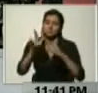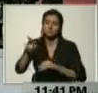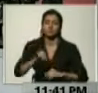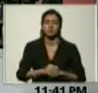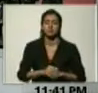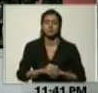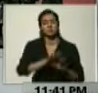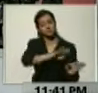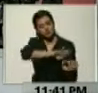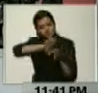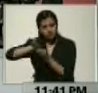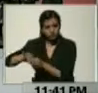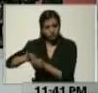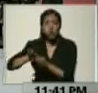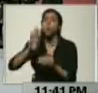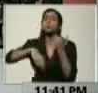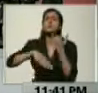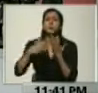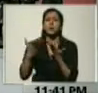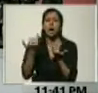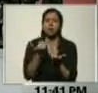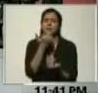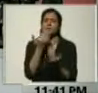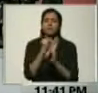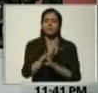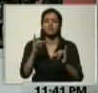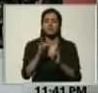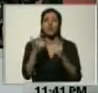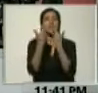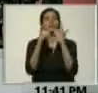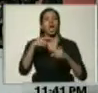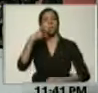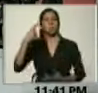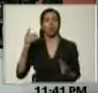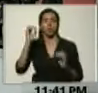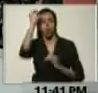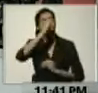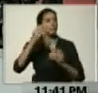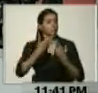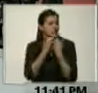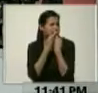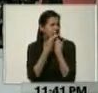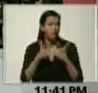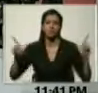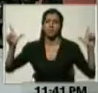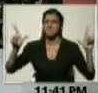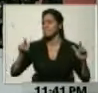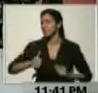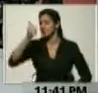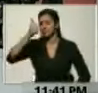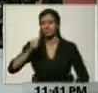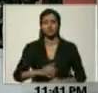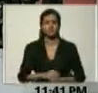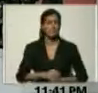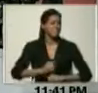Cerramos esta parte con la libertad de expresión, por favor, en su máxima expresión, valga el